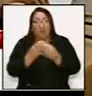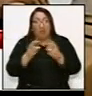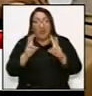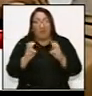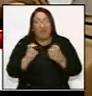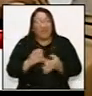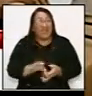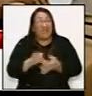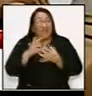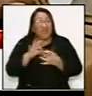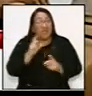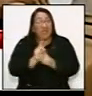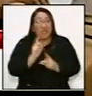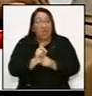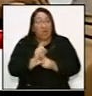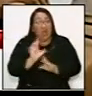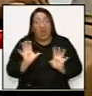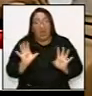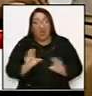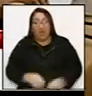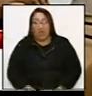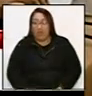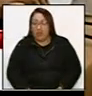tema estrictamente personal,